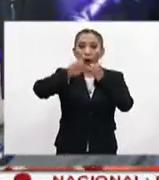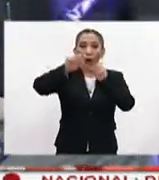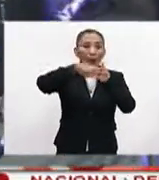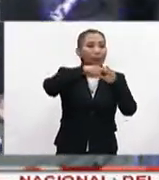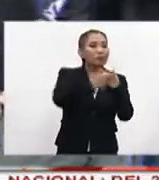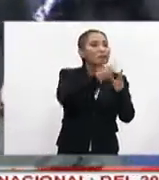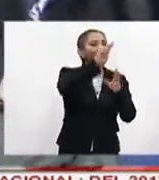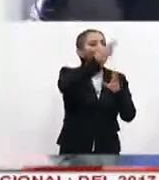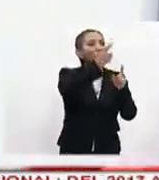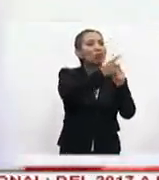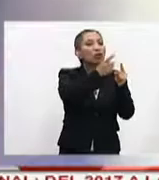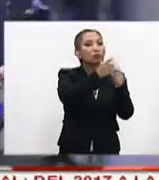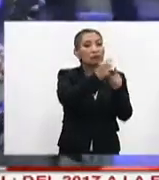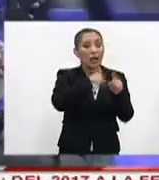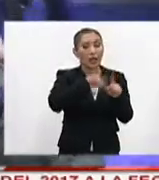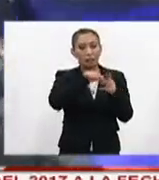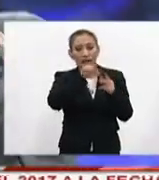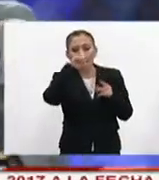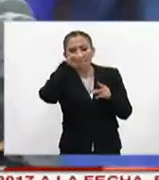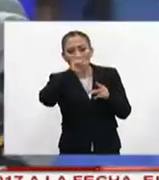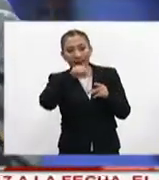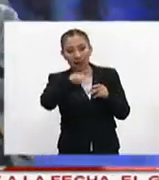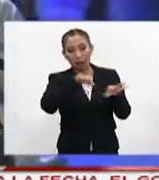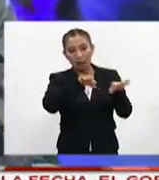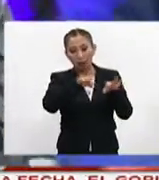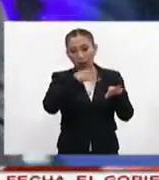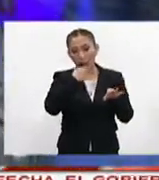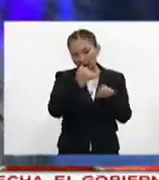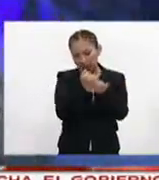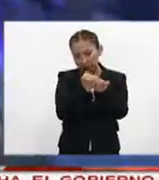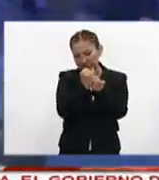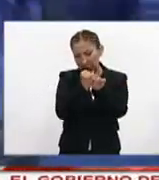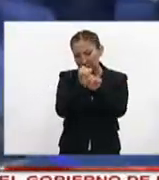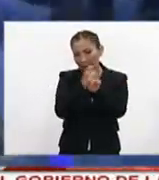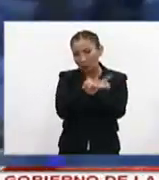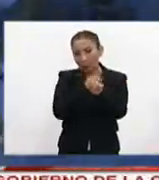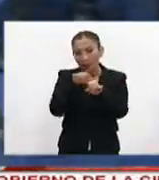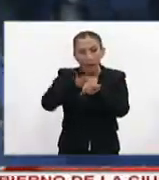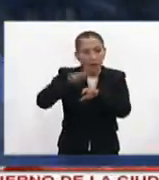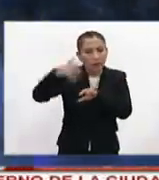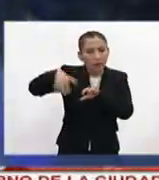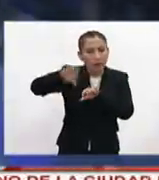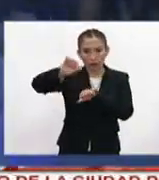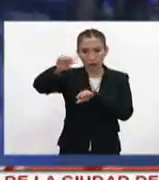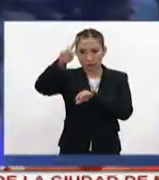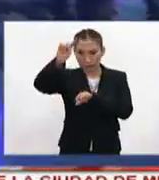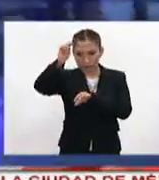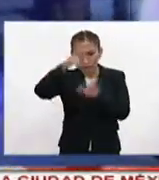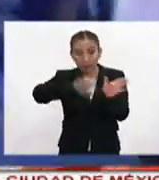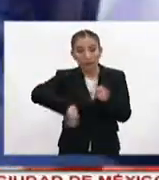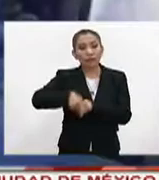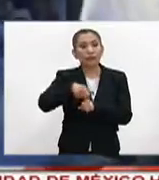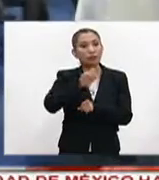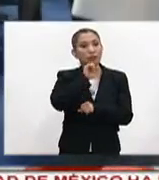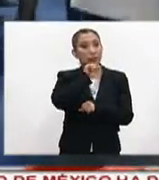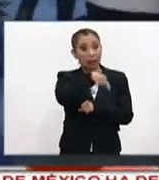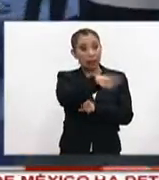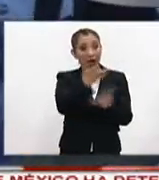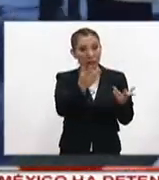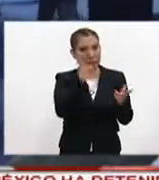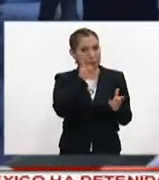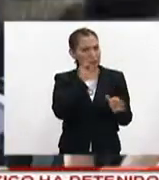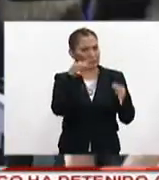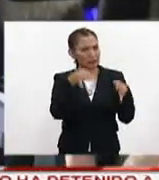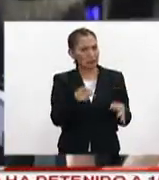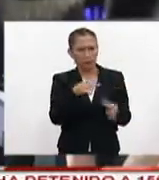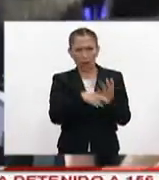universo. Entonces sabemos que falla la teoría ahí gracias al trabajo de Hawking y eso nos dice que tenemos que buscar una nueva teoría. Pero también, por ejemplo, demostró una cosa